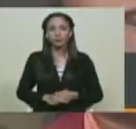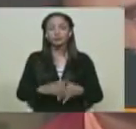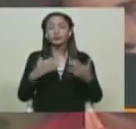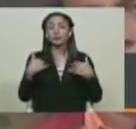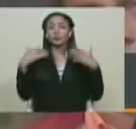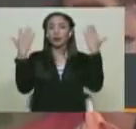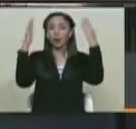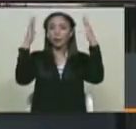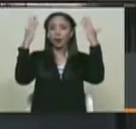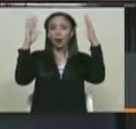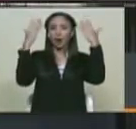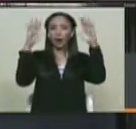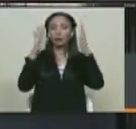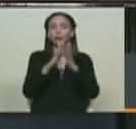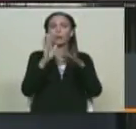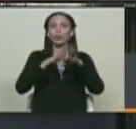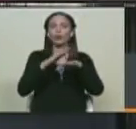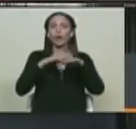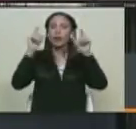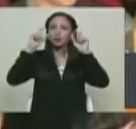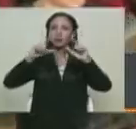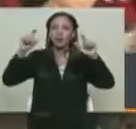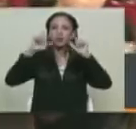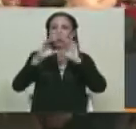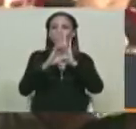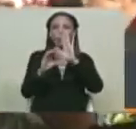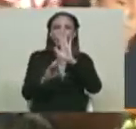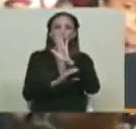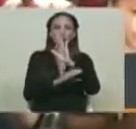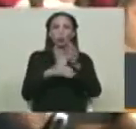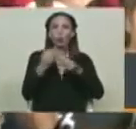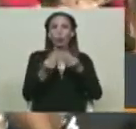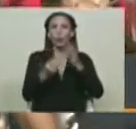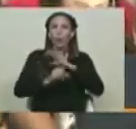aplauso para el equipo de parto humanizado, multiplicarlo.